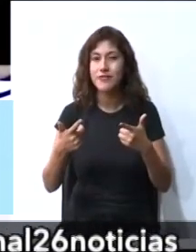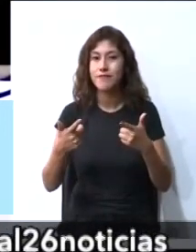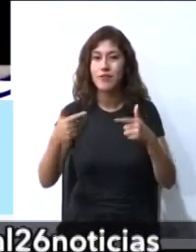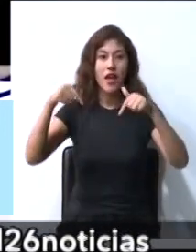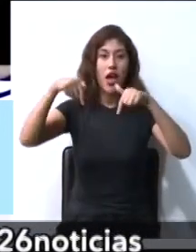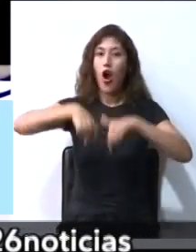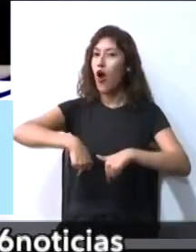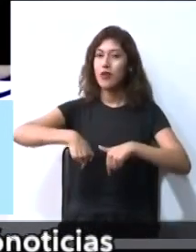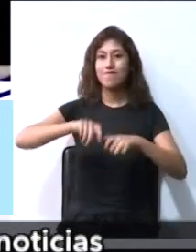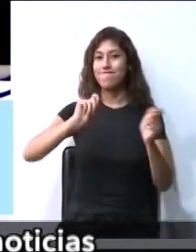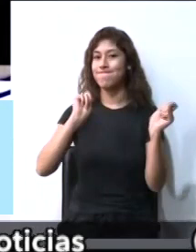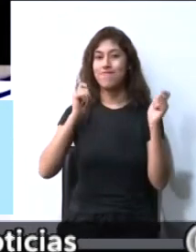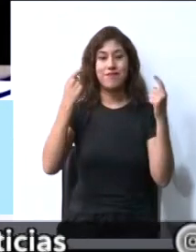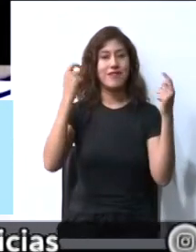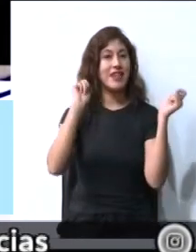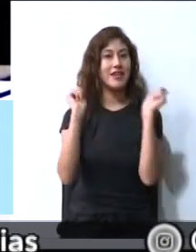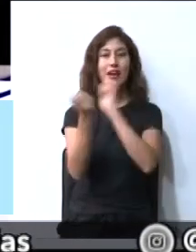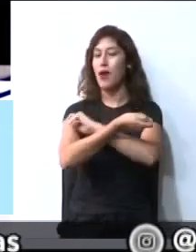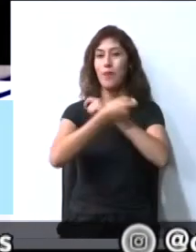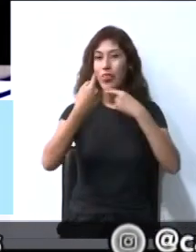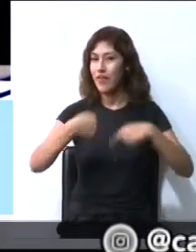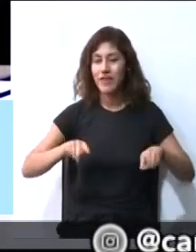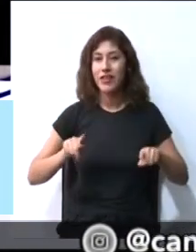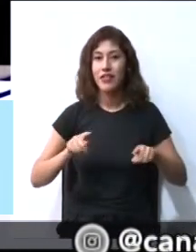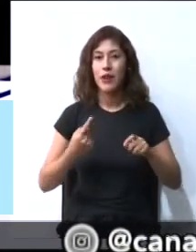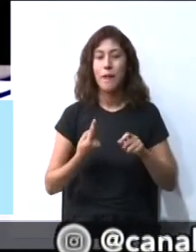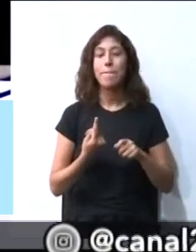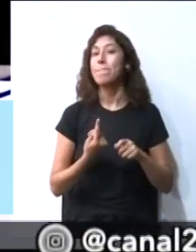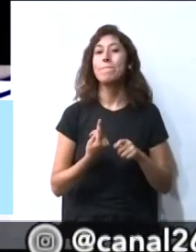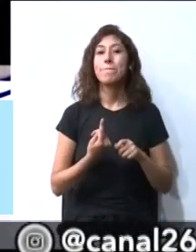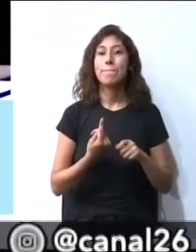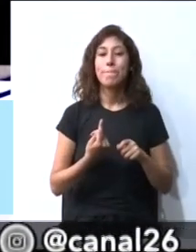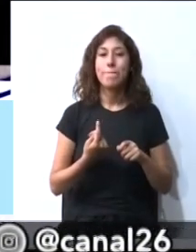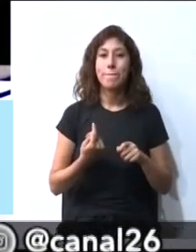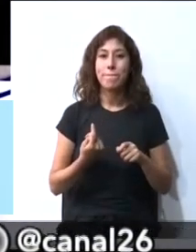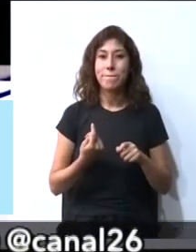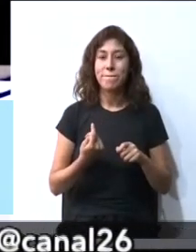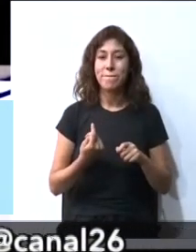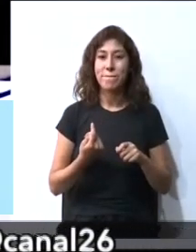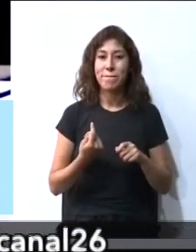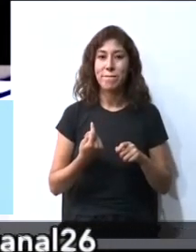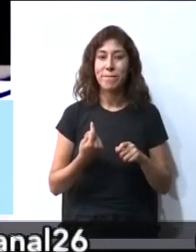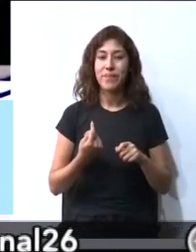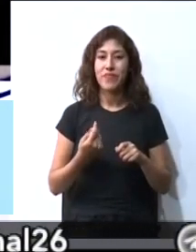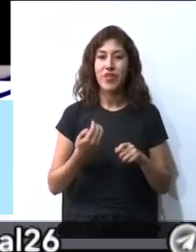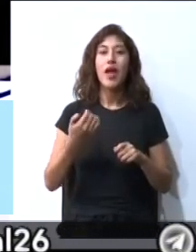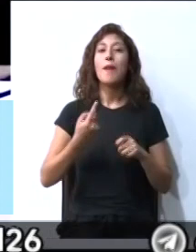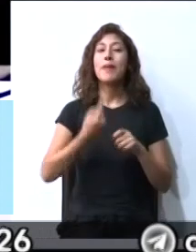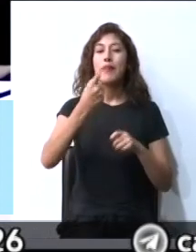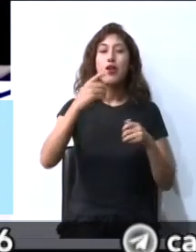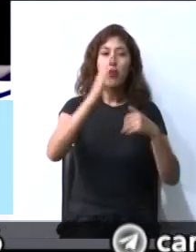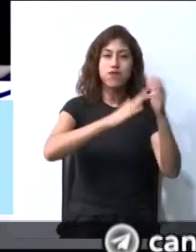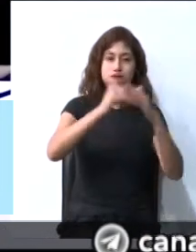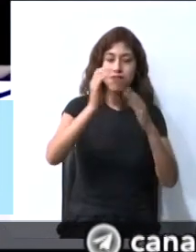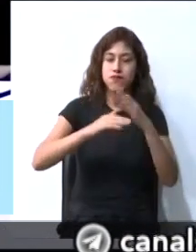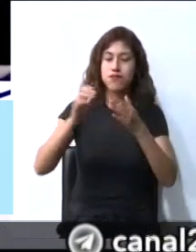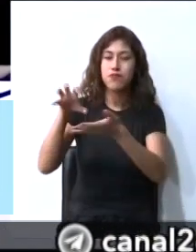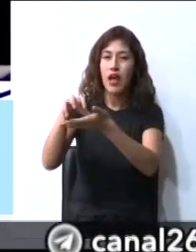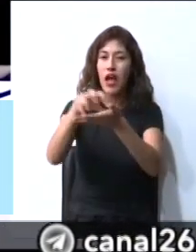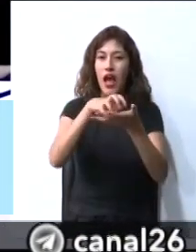Hoy la situación es diferente. Primero nos ocupamos de la descentralización, acercando el sistema a cada barrio.